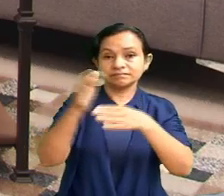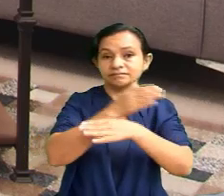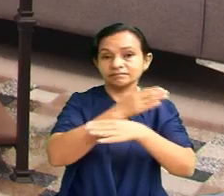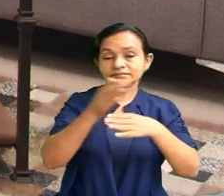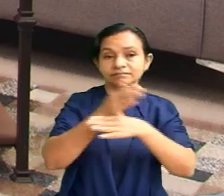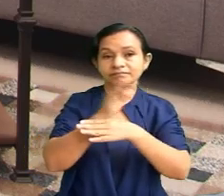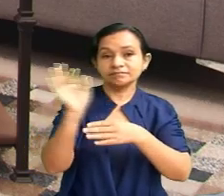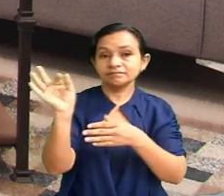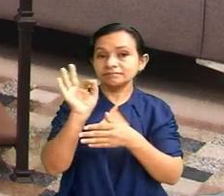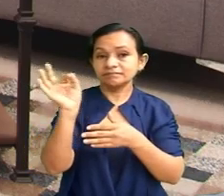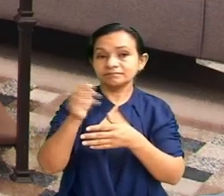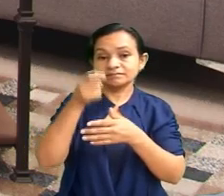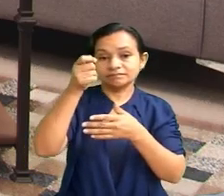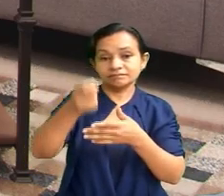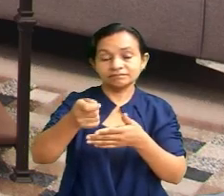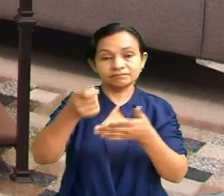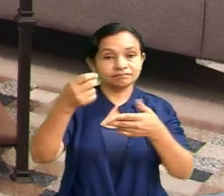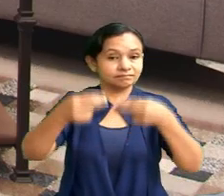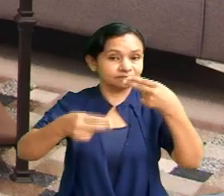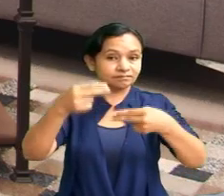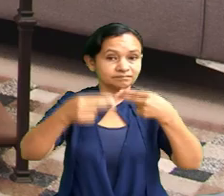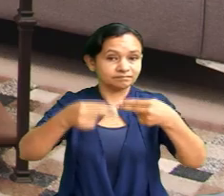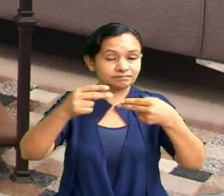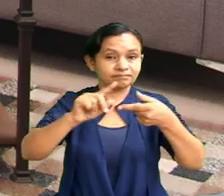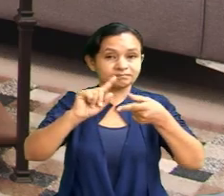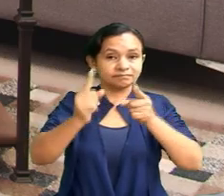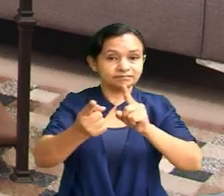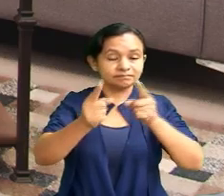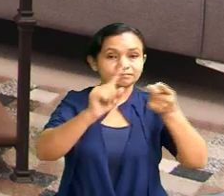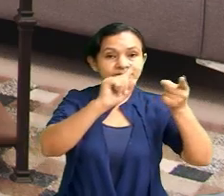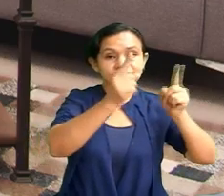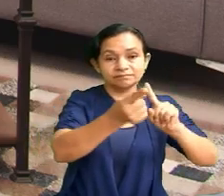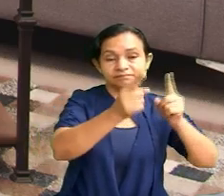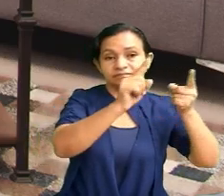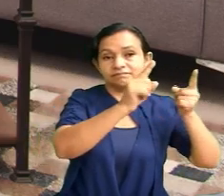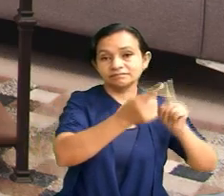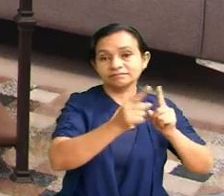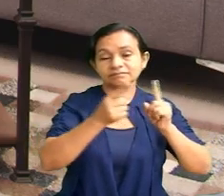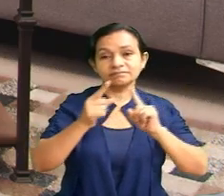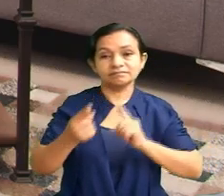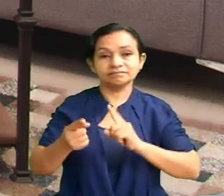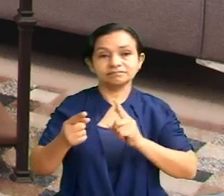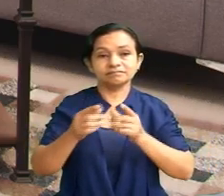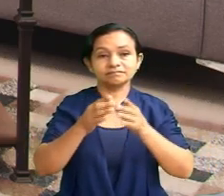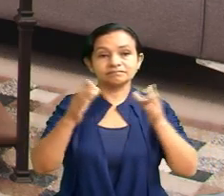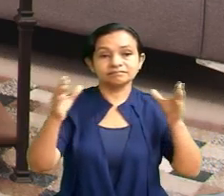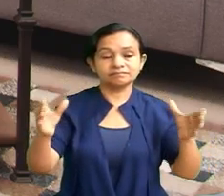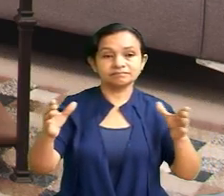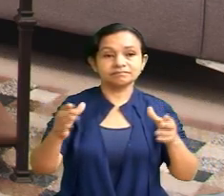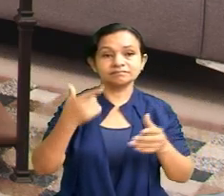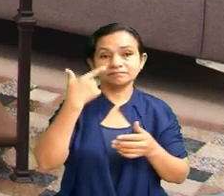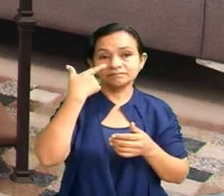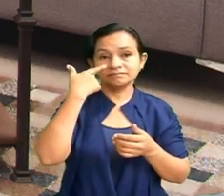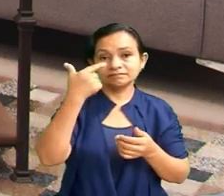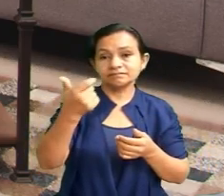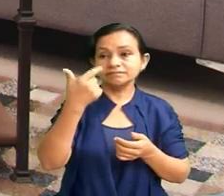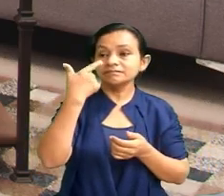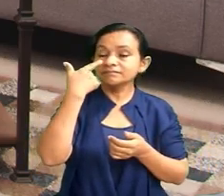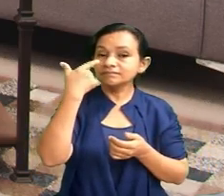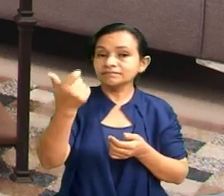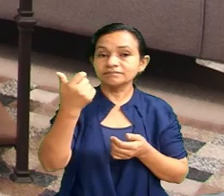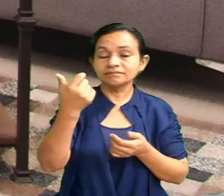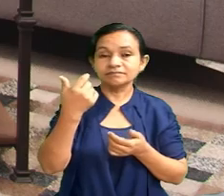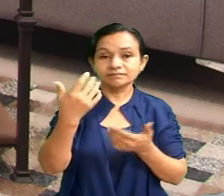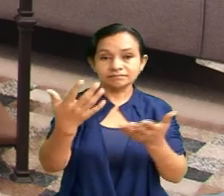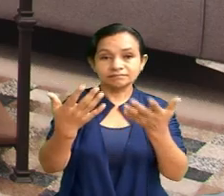nueva estafeta y un nuevo número porque al final al año siguiente se supera y así ir creciendo y conocer conocer esas expectativas